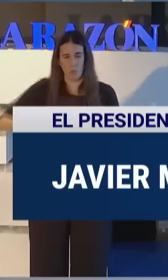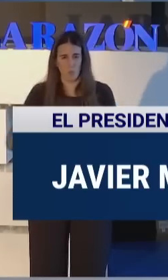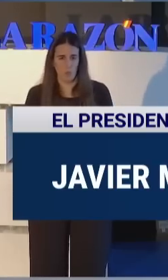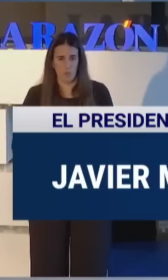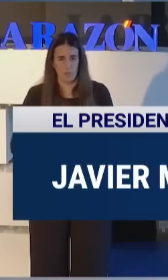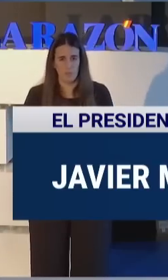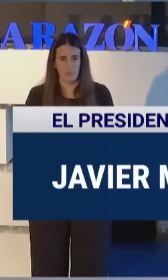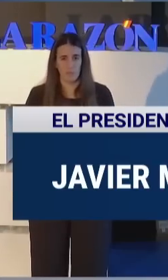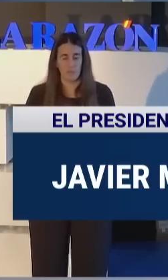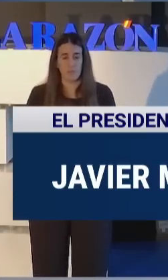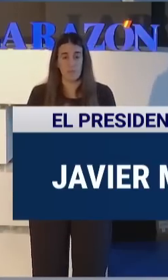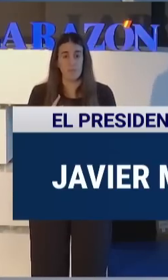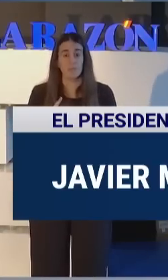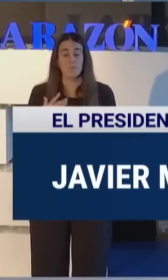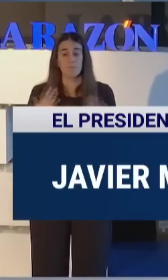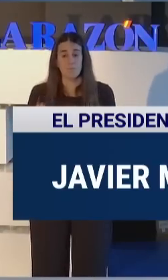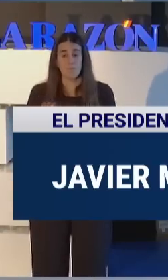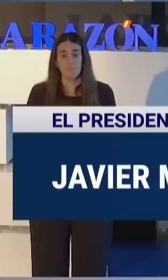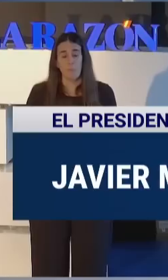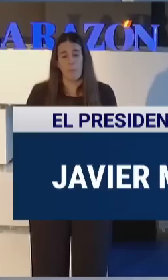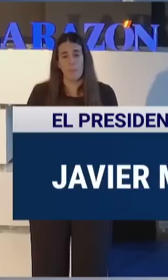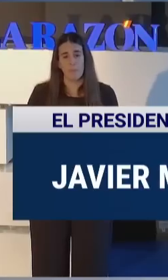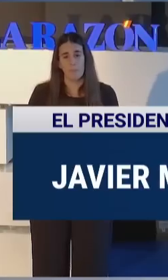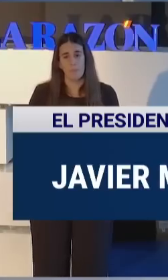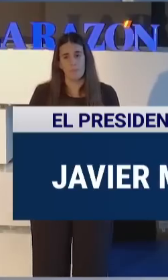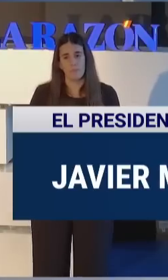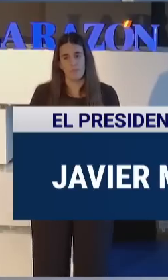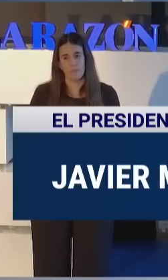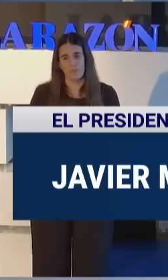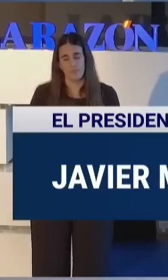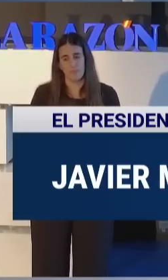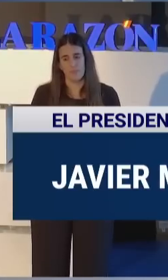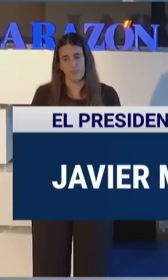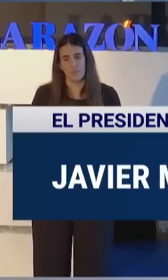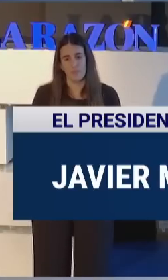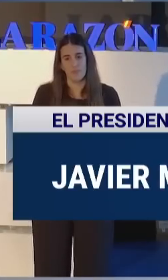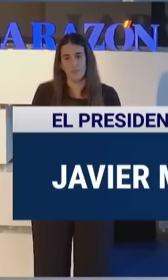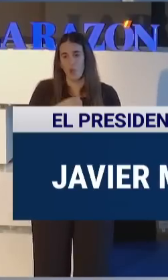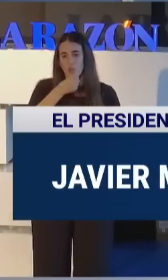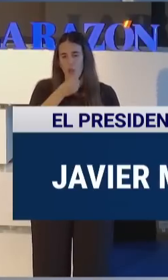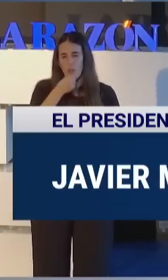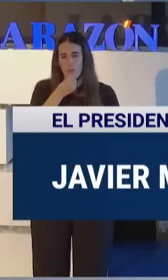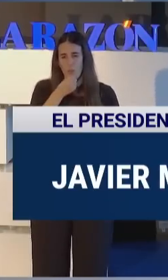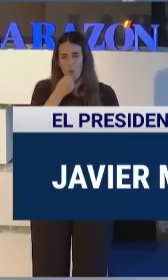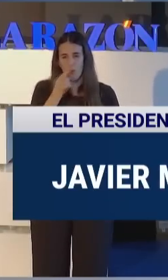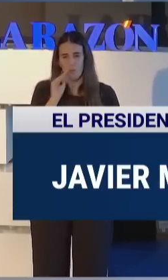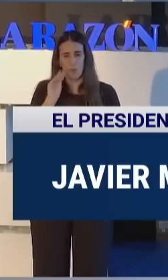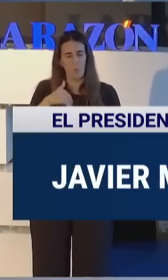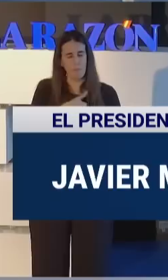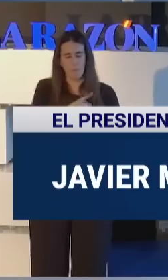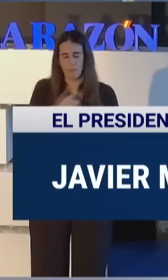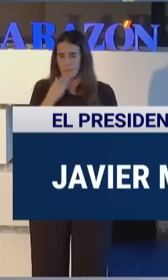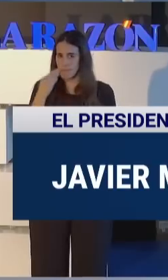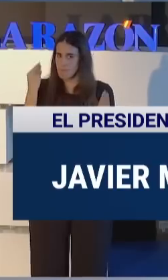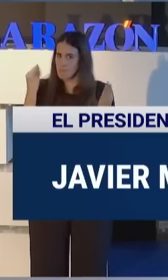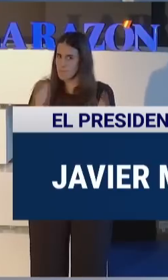Y además, pero una de las cosas que el socialismo, digamos, hace muy bien ahí, y que